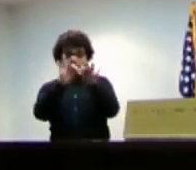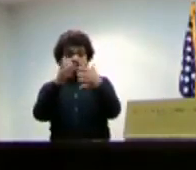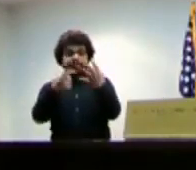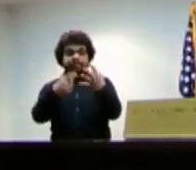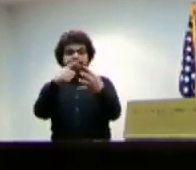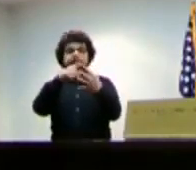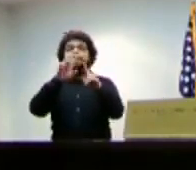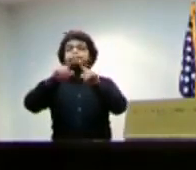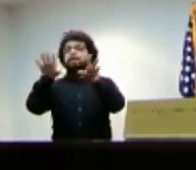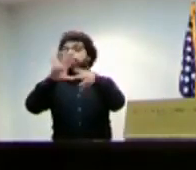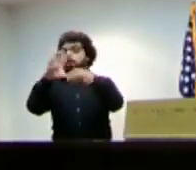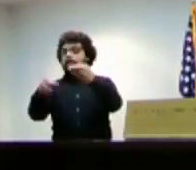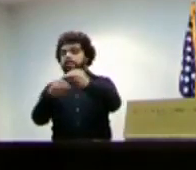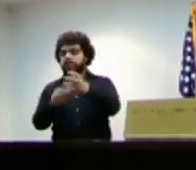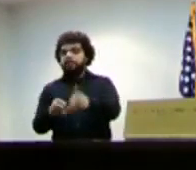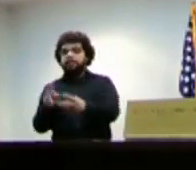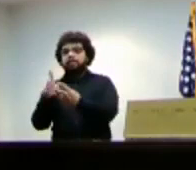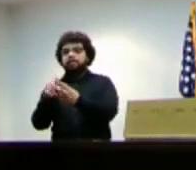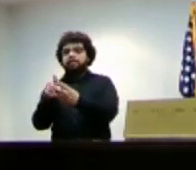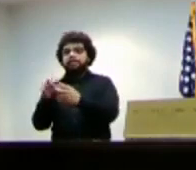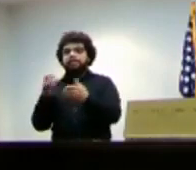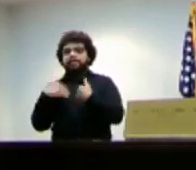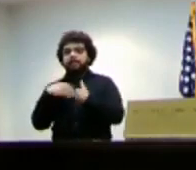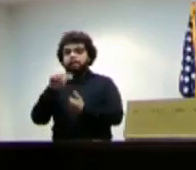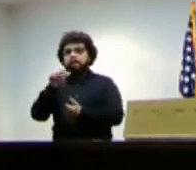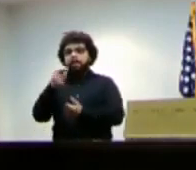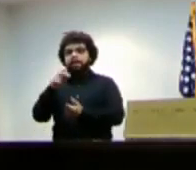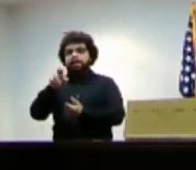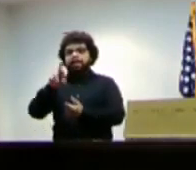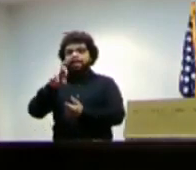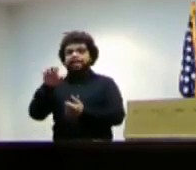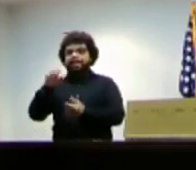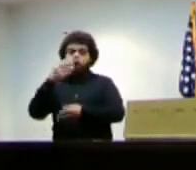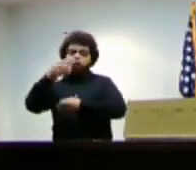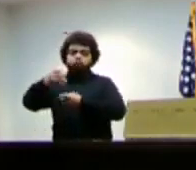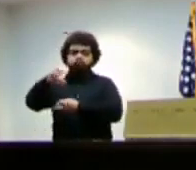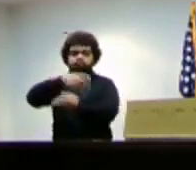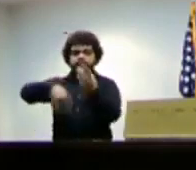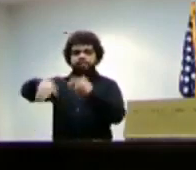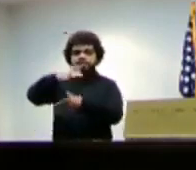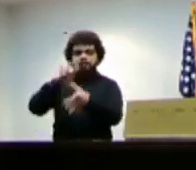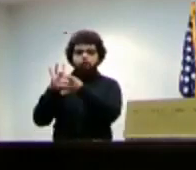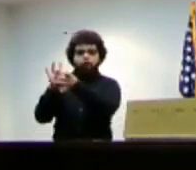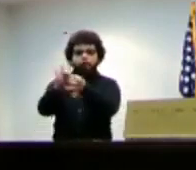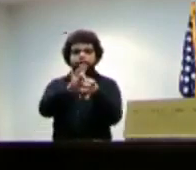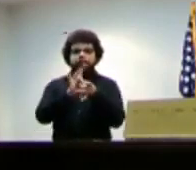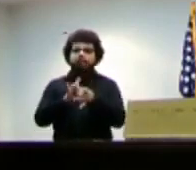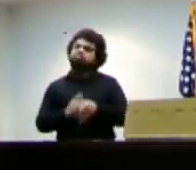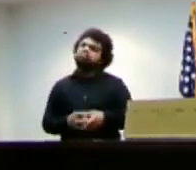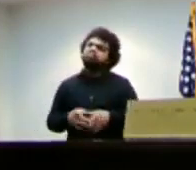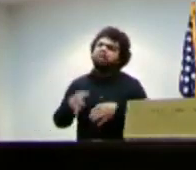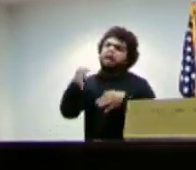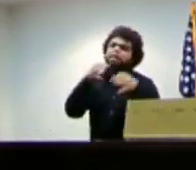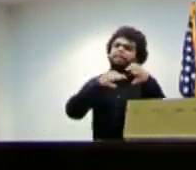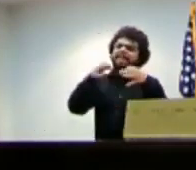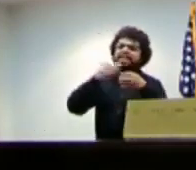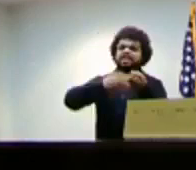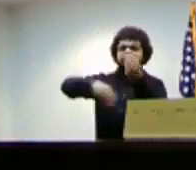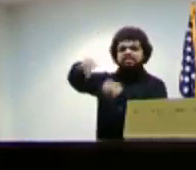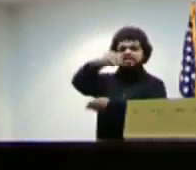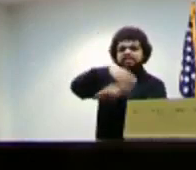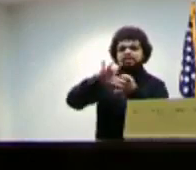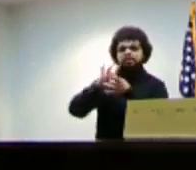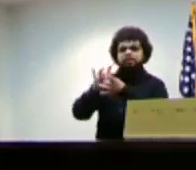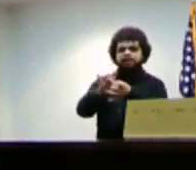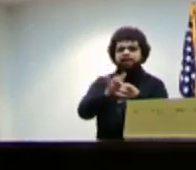en Aguirre tenemos un ciclo combinado. Tenemos en Mayagüez... Explíquenos eso de ciclo combinado, porque eso lo entiende usted que es